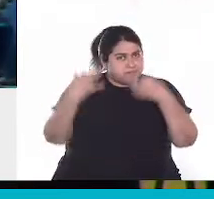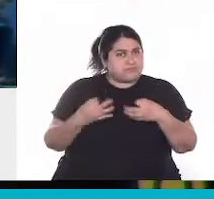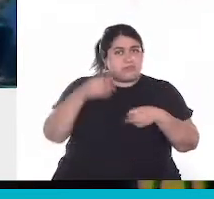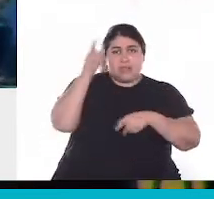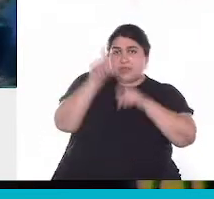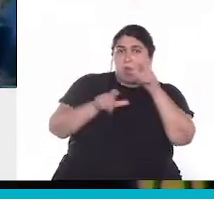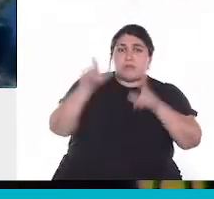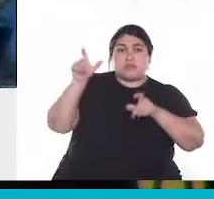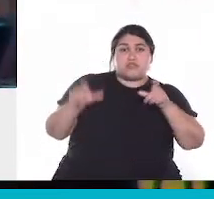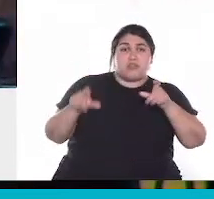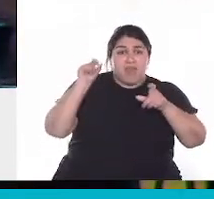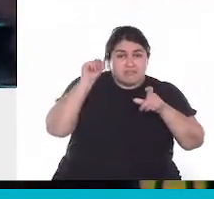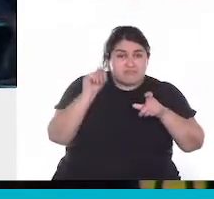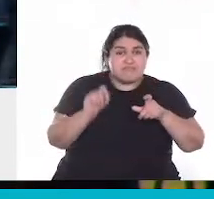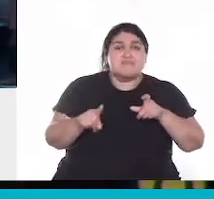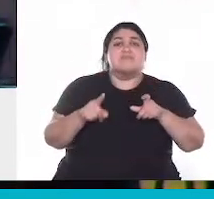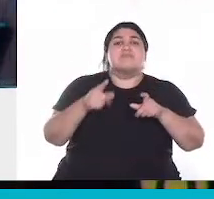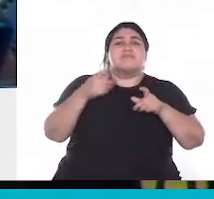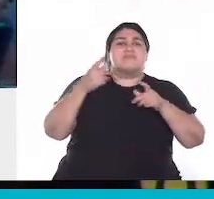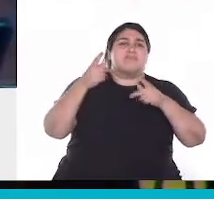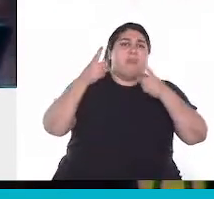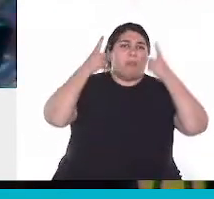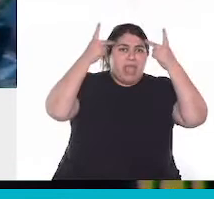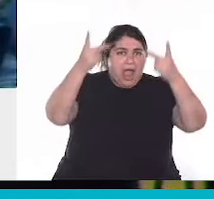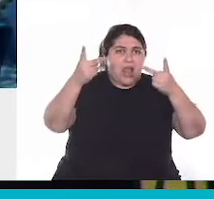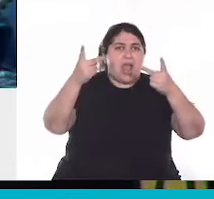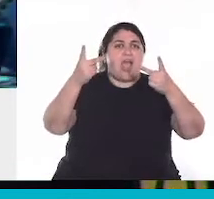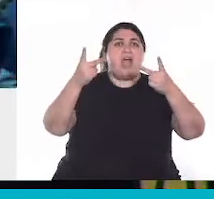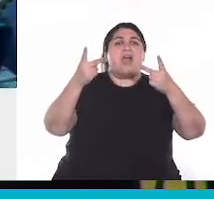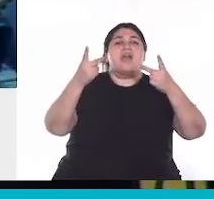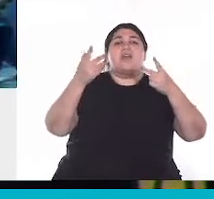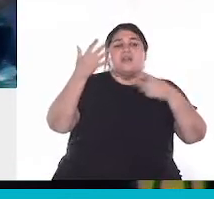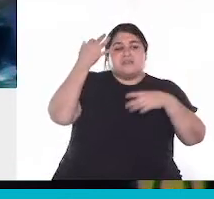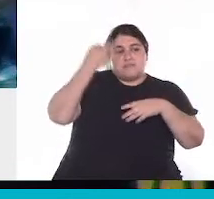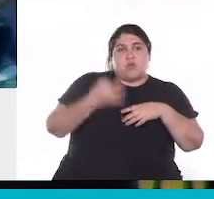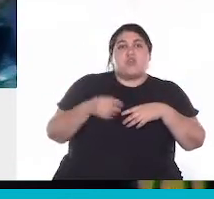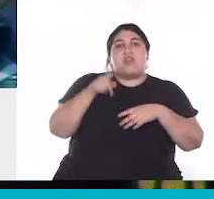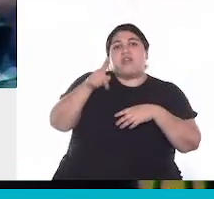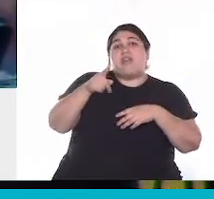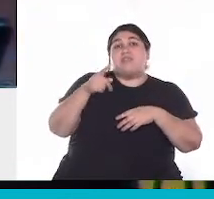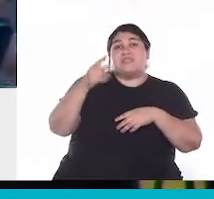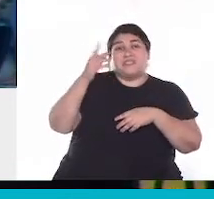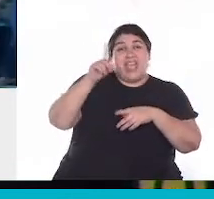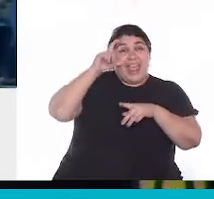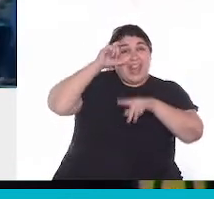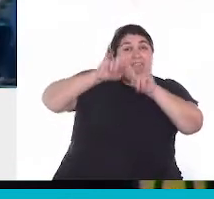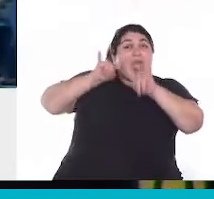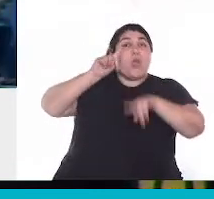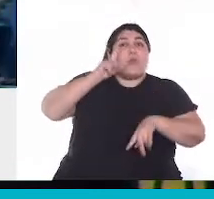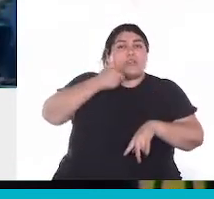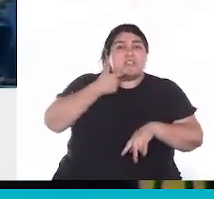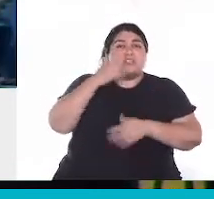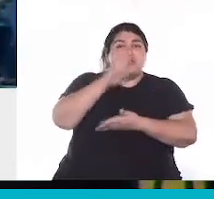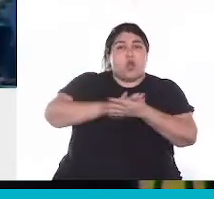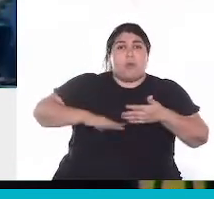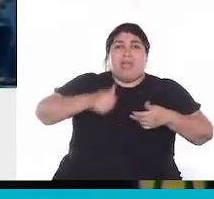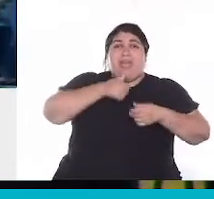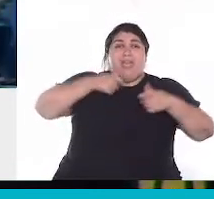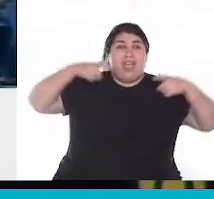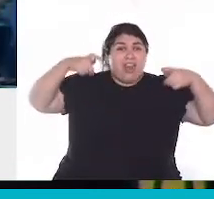personas con las cuales ellos viajan a la casa de Lewis, en Lago Escondido,